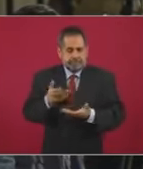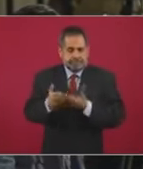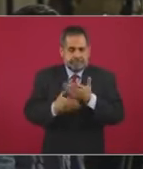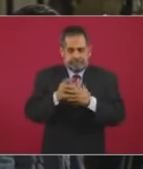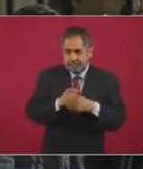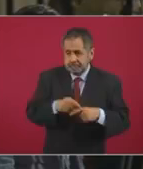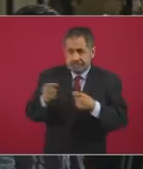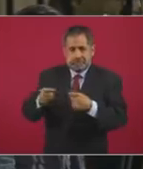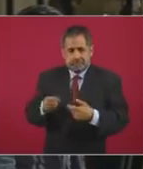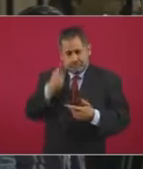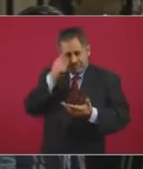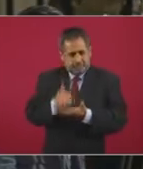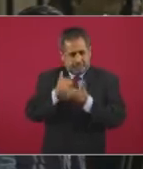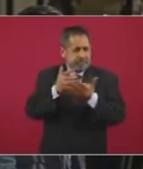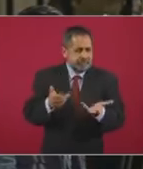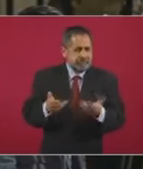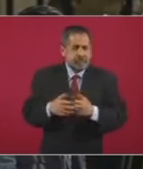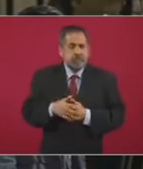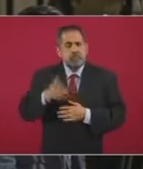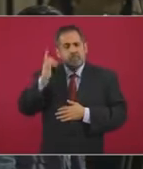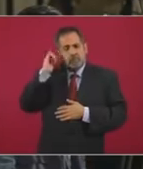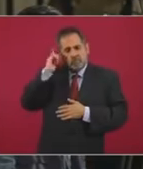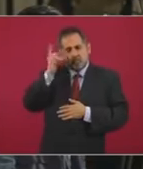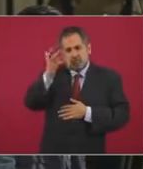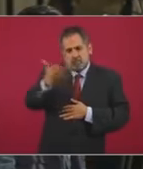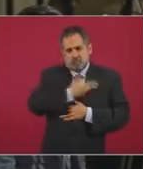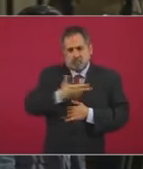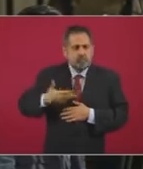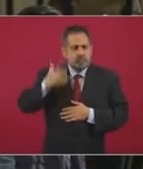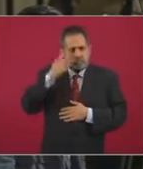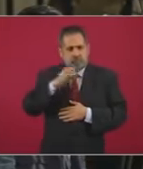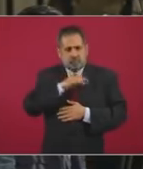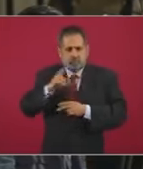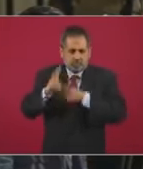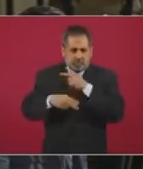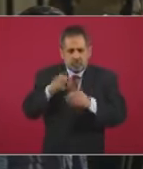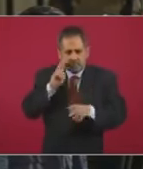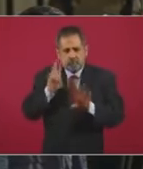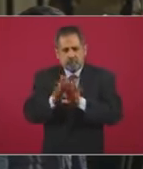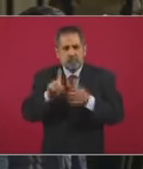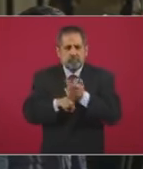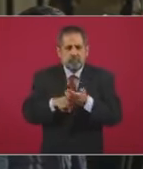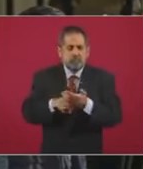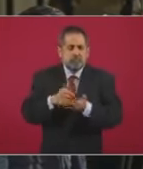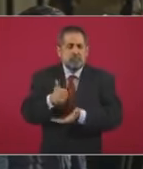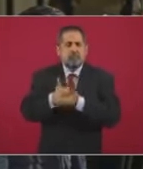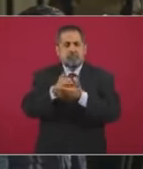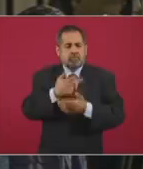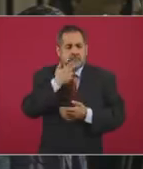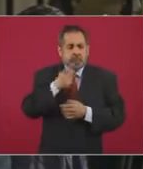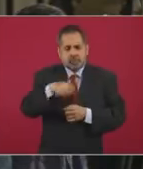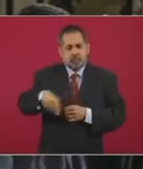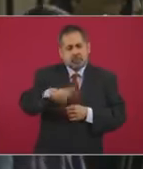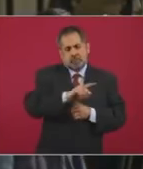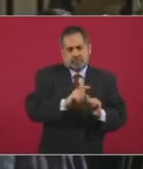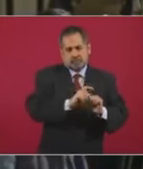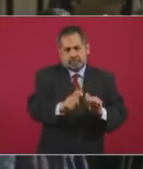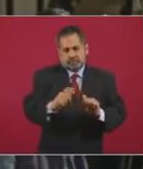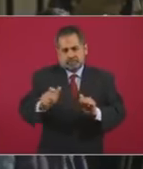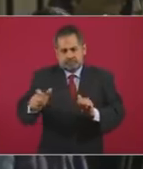a las empresas grandes. Espero ahí, presidente, ojalá y pueda intervenir para que se pudiera hacer el pago de